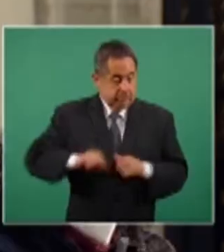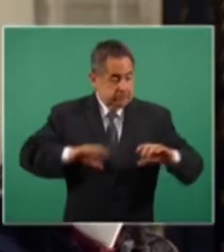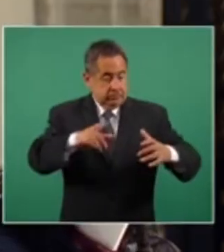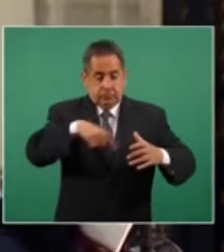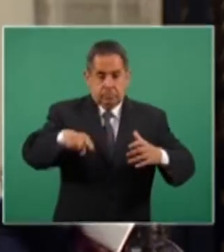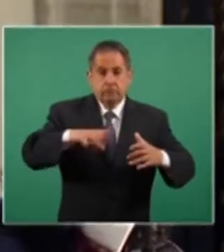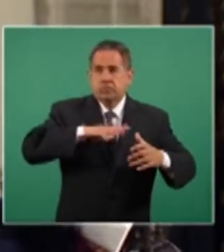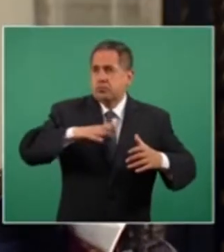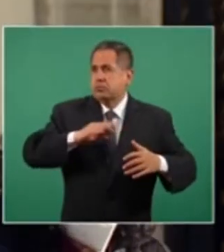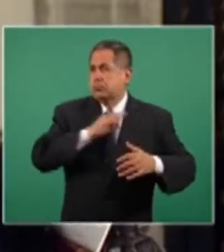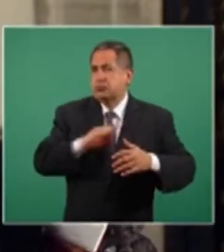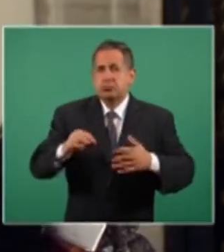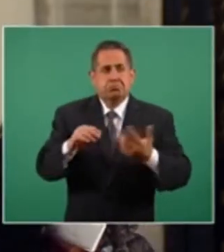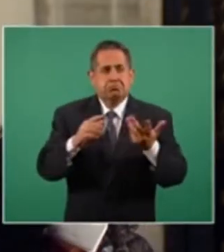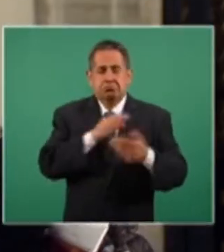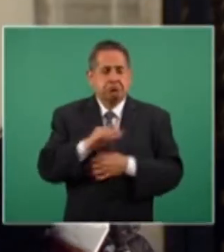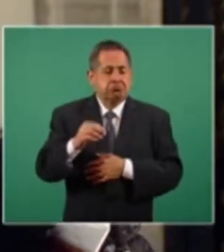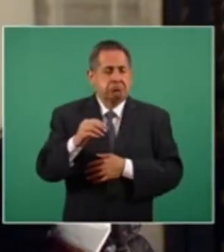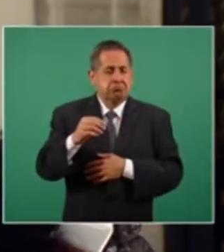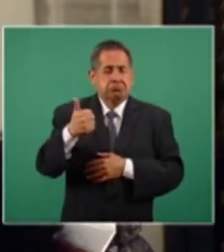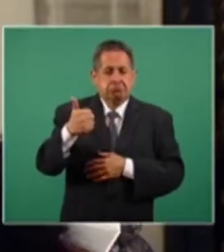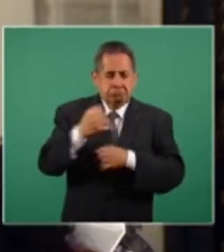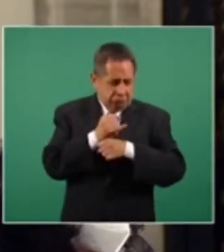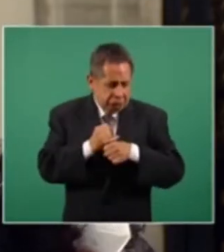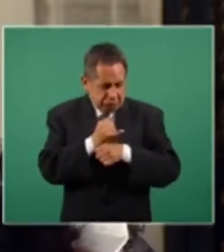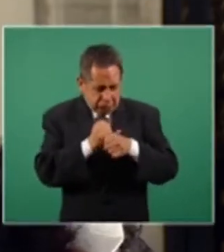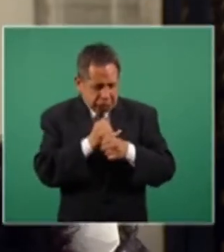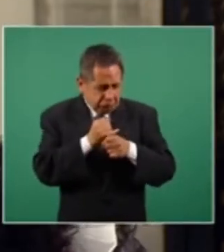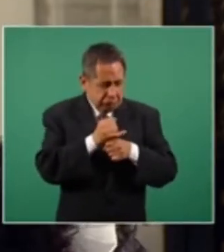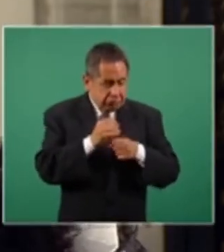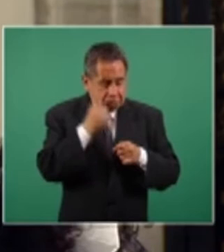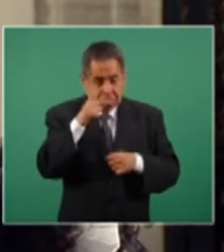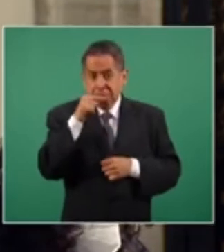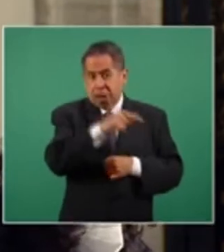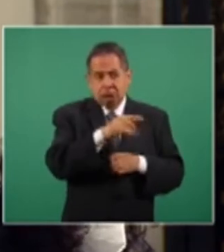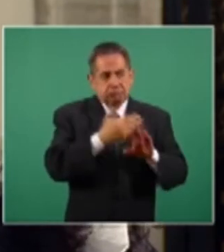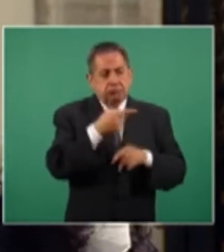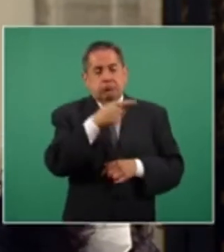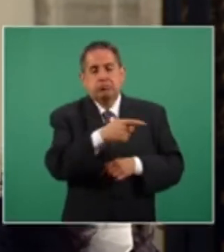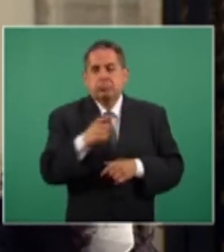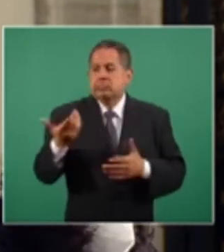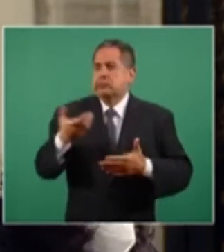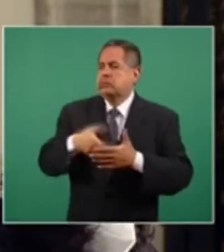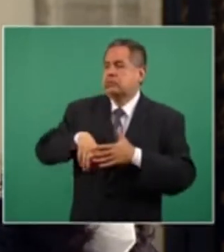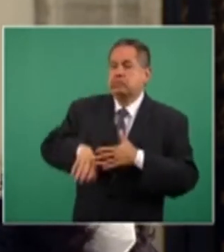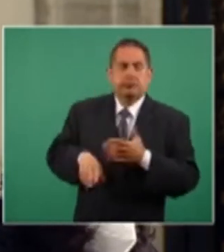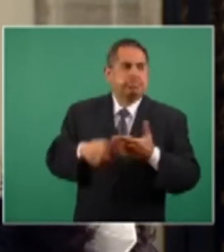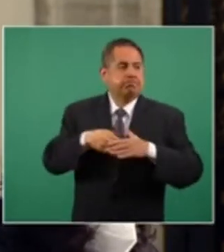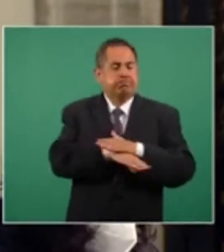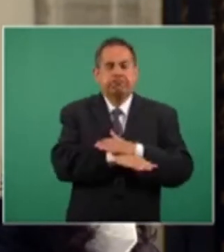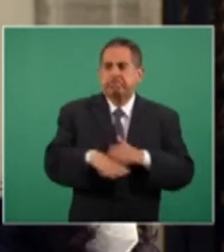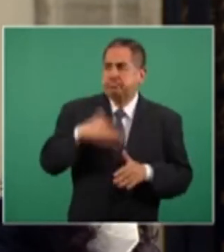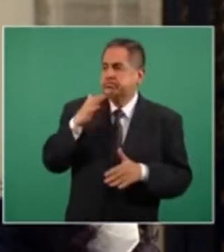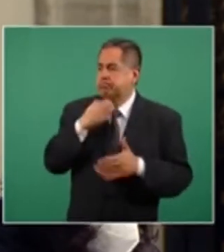abiertas por lo menos media docena de investigaciones en su contra por presunto desvío de recursos, lavado de dinero